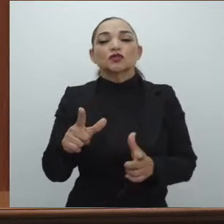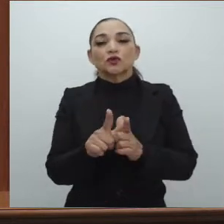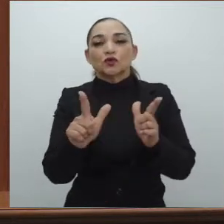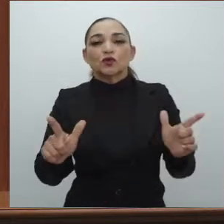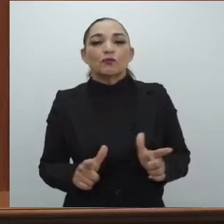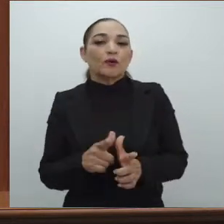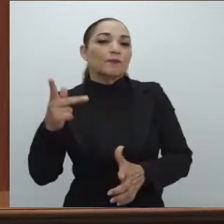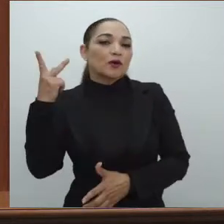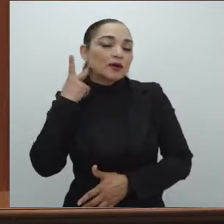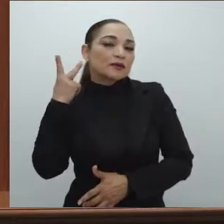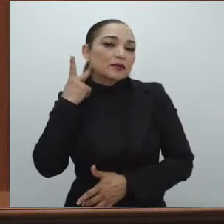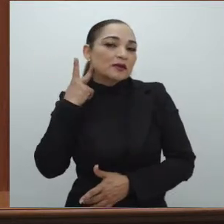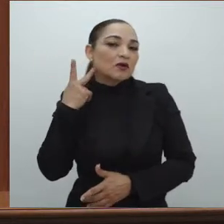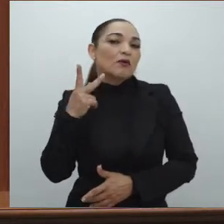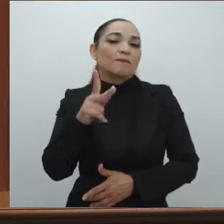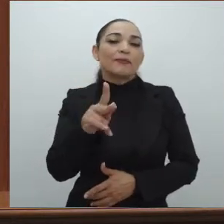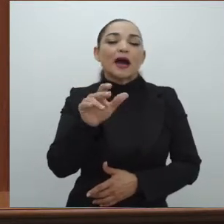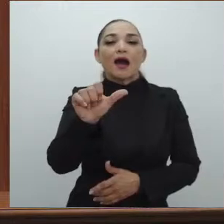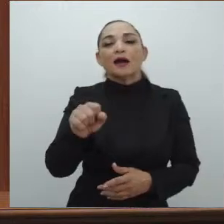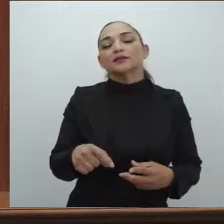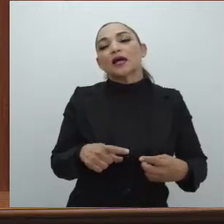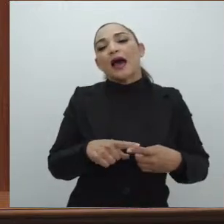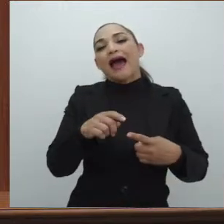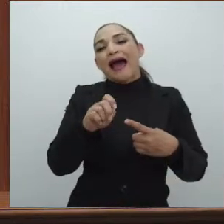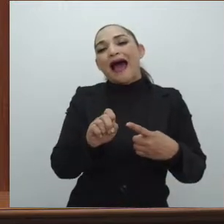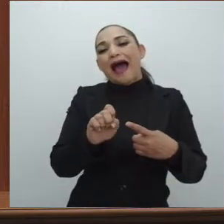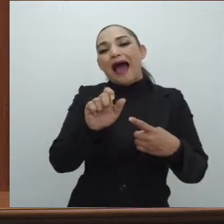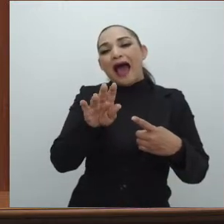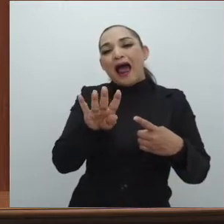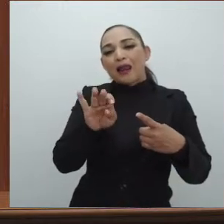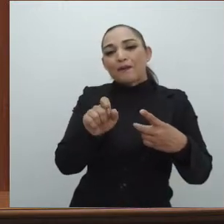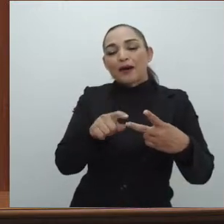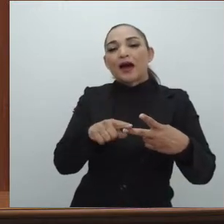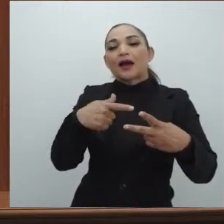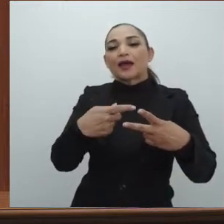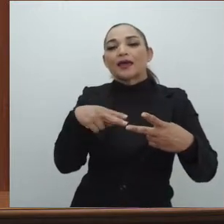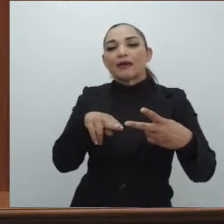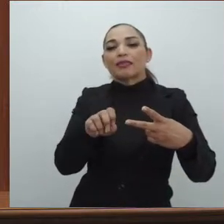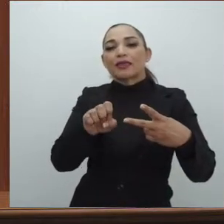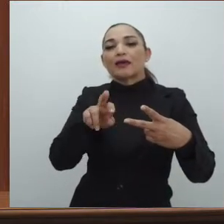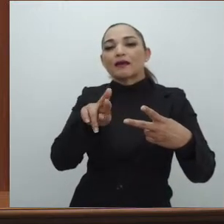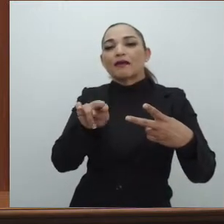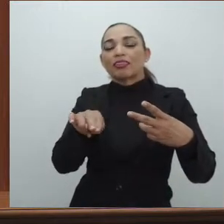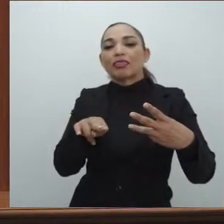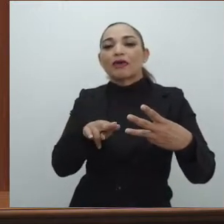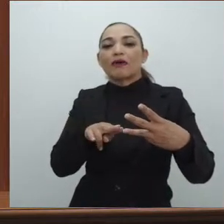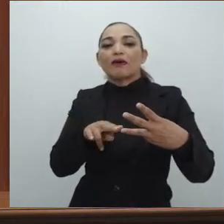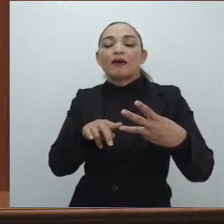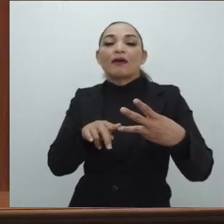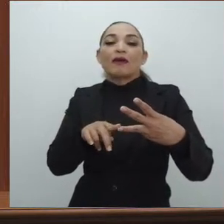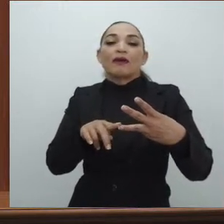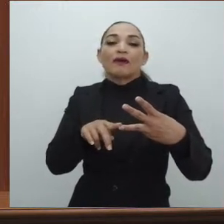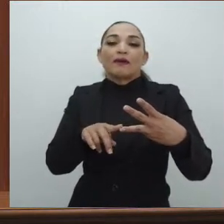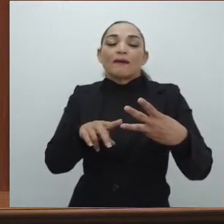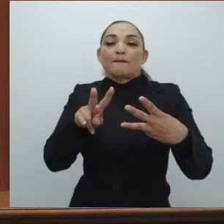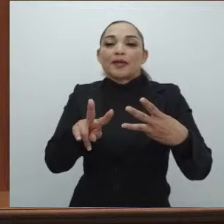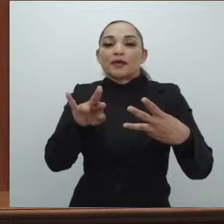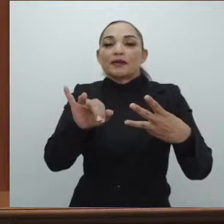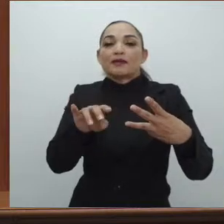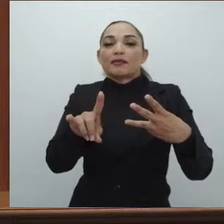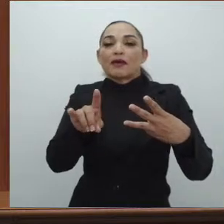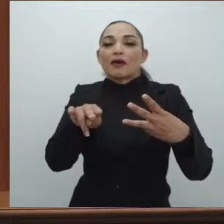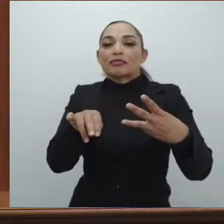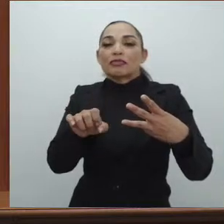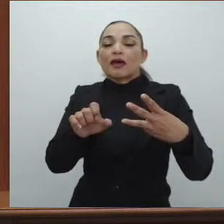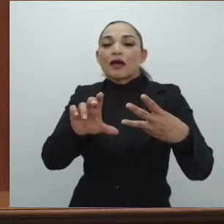Sinaloense, diputada Alba Virgen Montes Álvarez, diputado Gene René Bojorquez Ruiz, diputada Viridiana Camacho